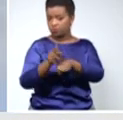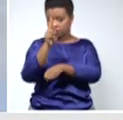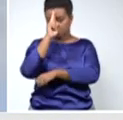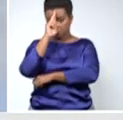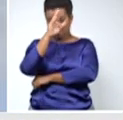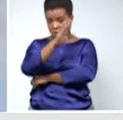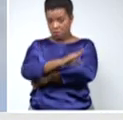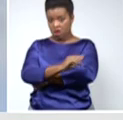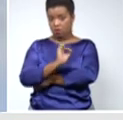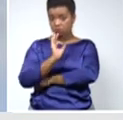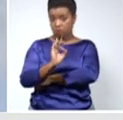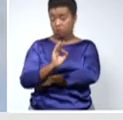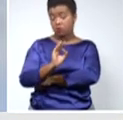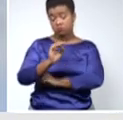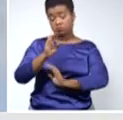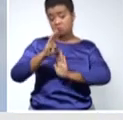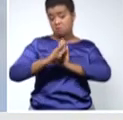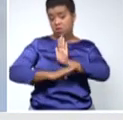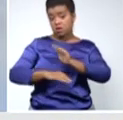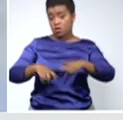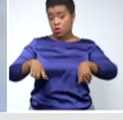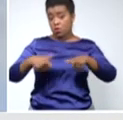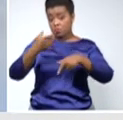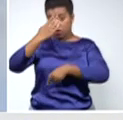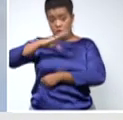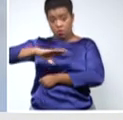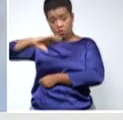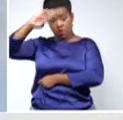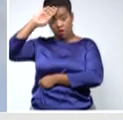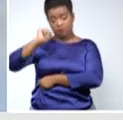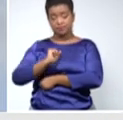el protocolo de nuestro país. De estos